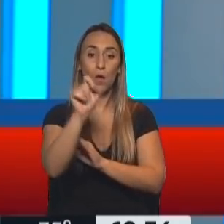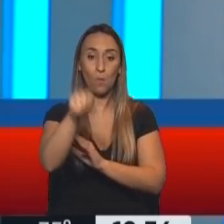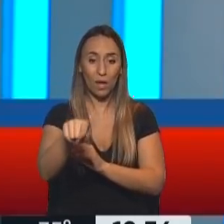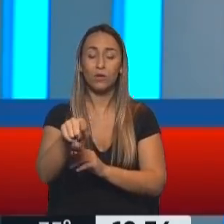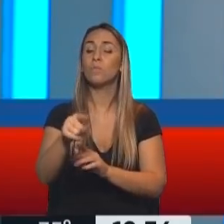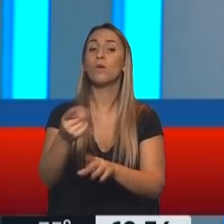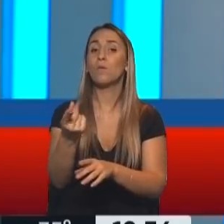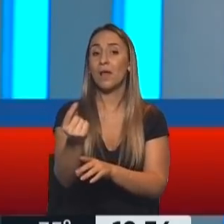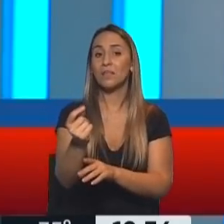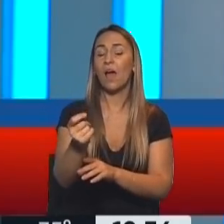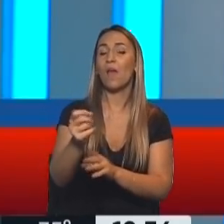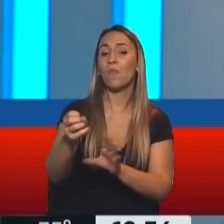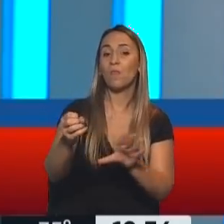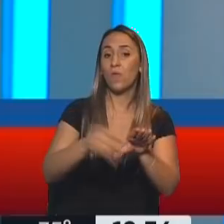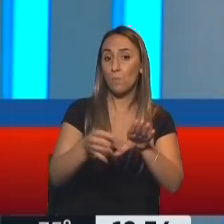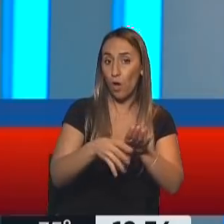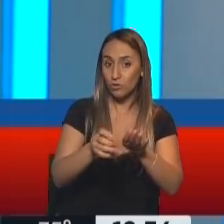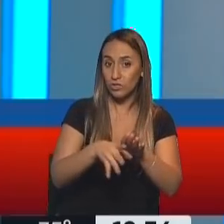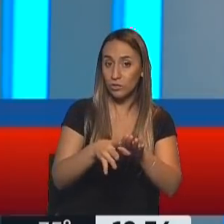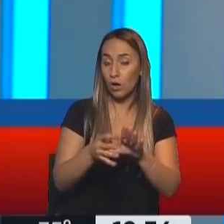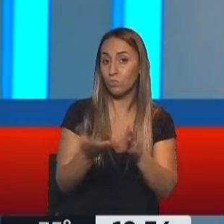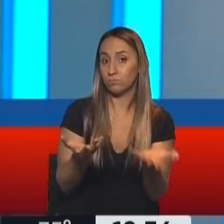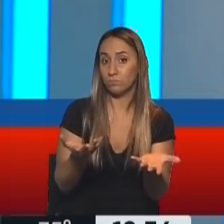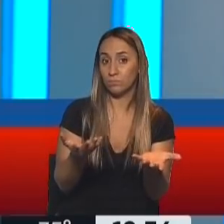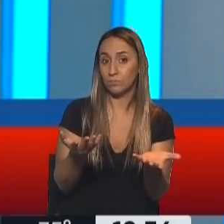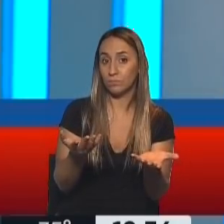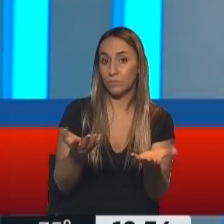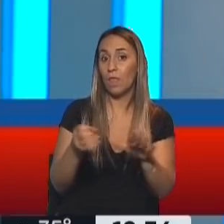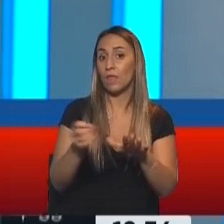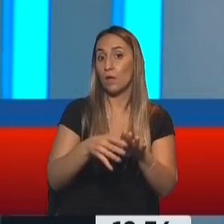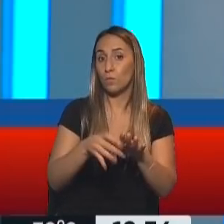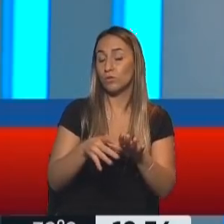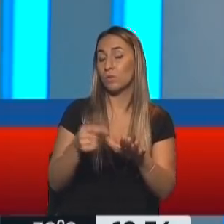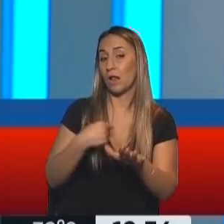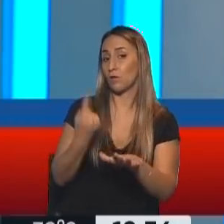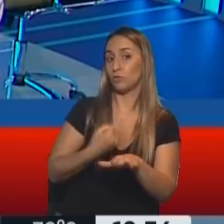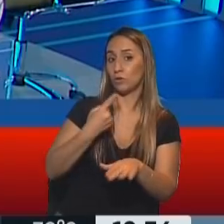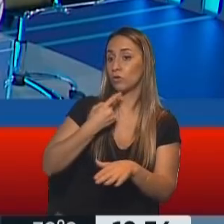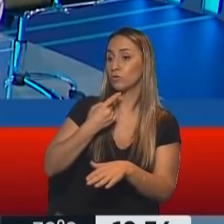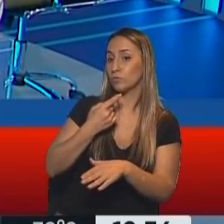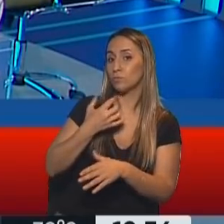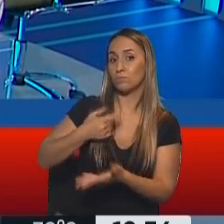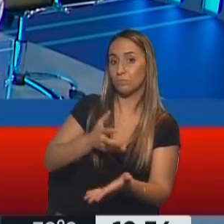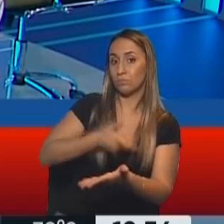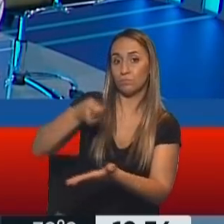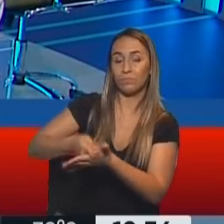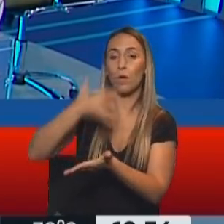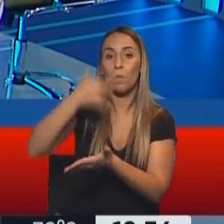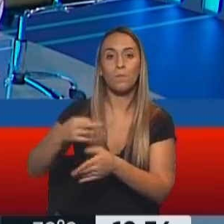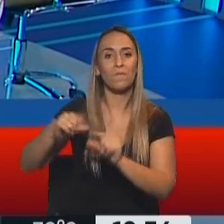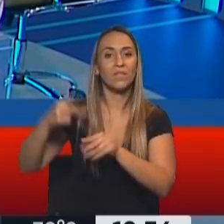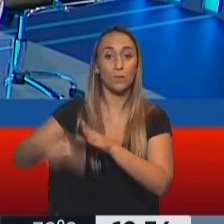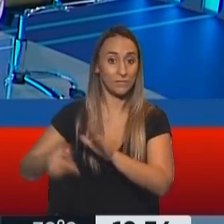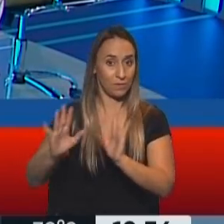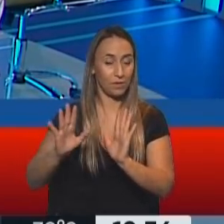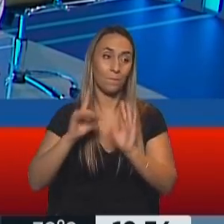depósitos correspondientes a la hora de tener que llegar a cumplir el vencimiento. Te voy a preguntar enseguida qué se espera de la oposición, y